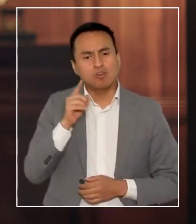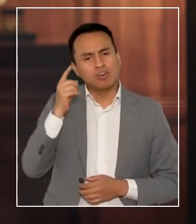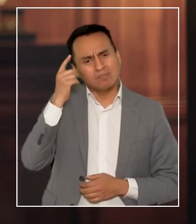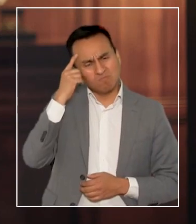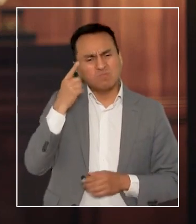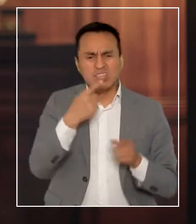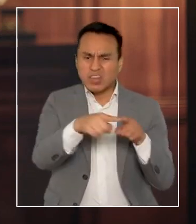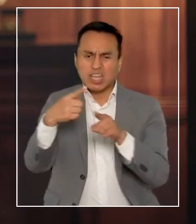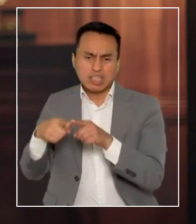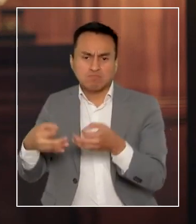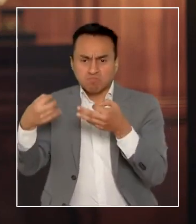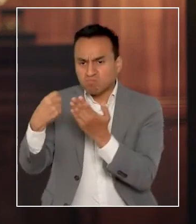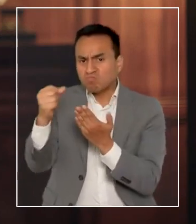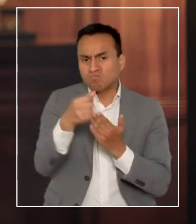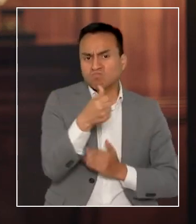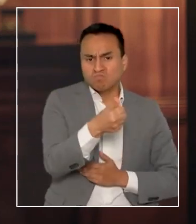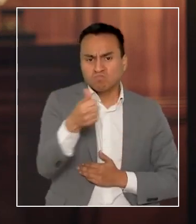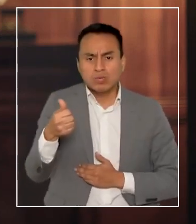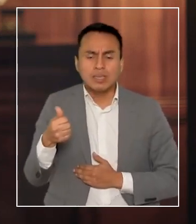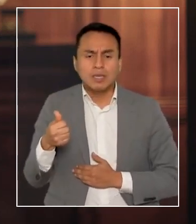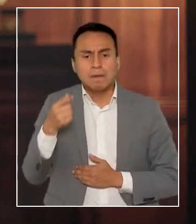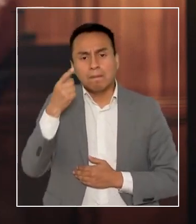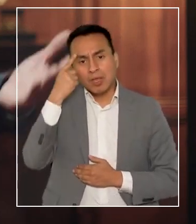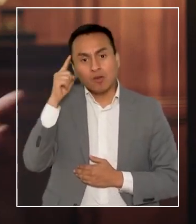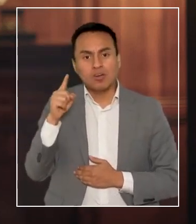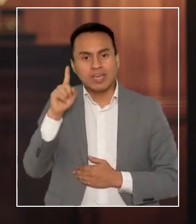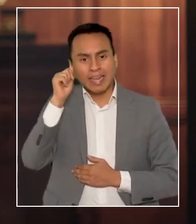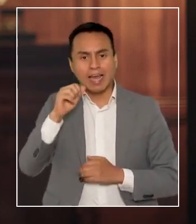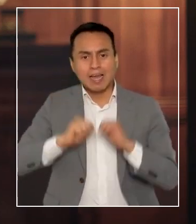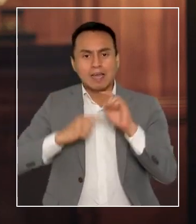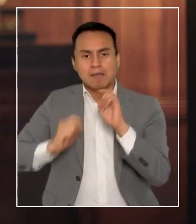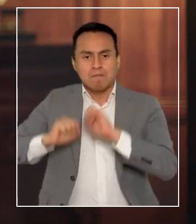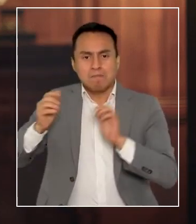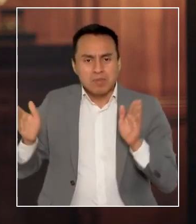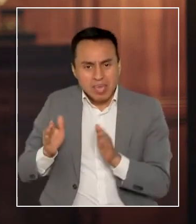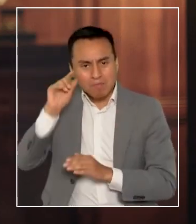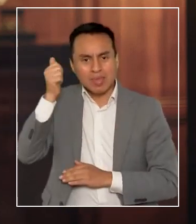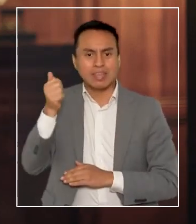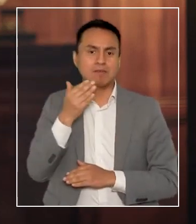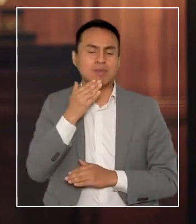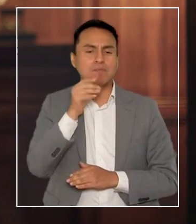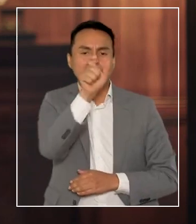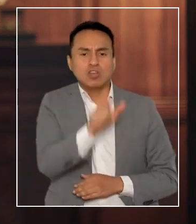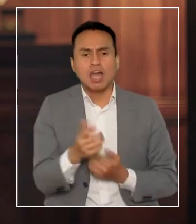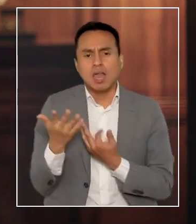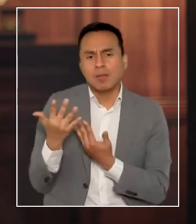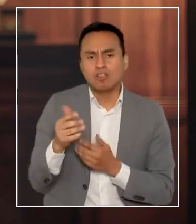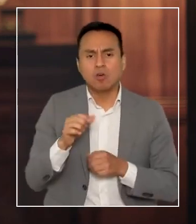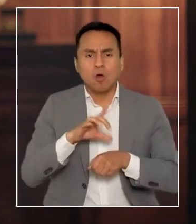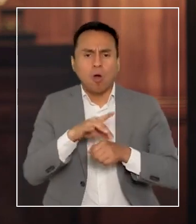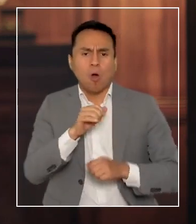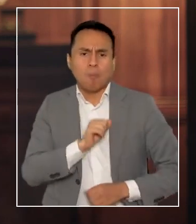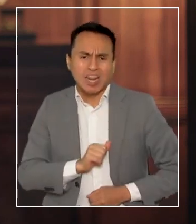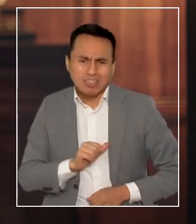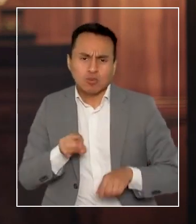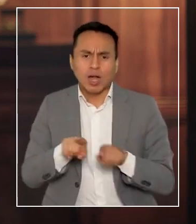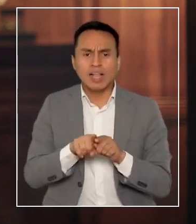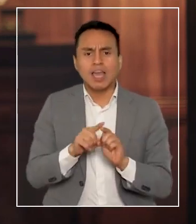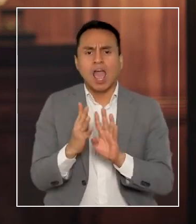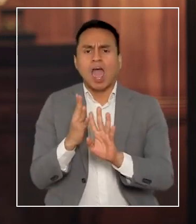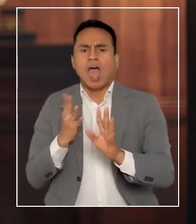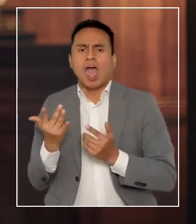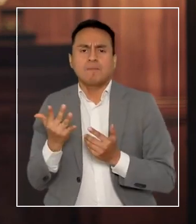diferencias cada vez que se crea una pyme cada vez que una persona que ha estado esperando por una operación sale de su